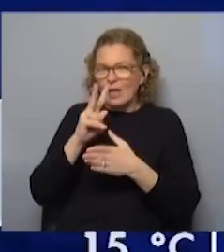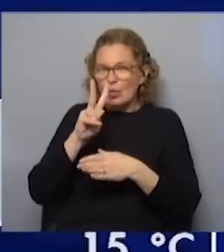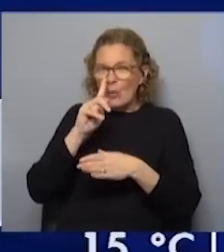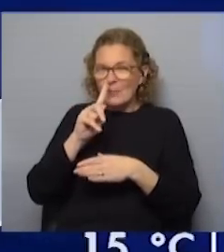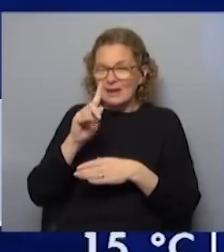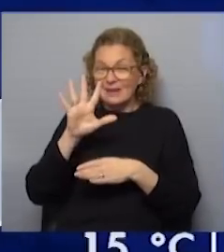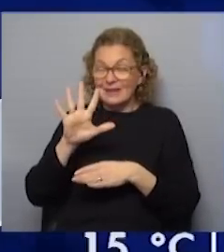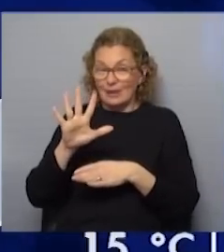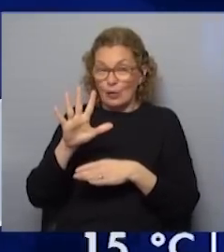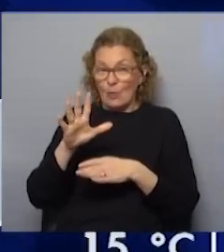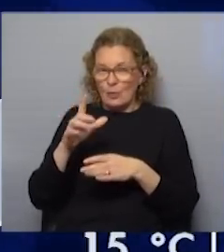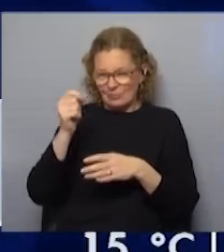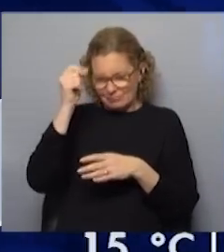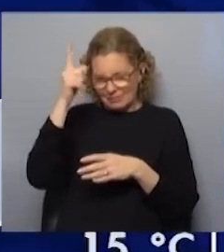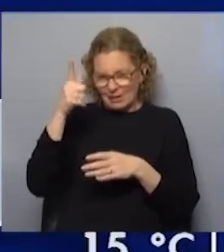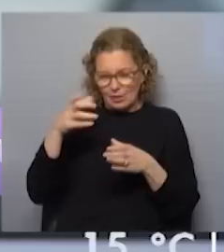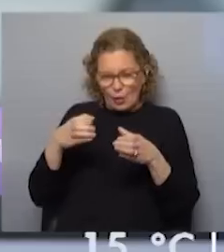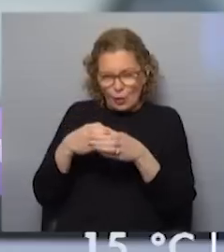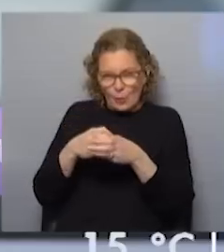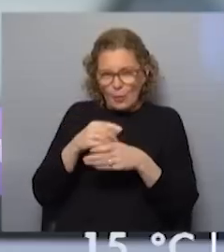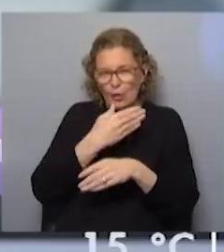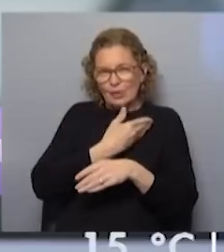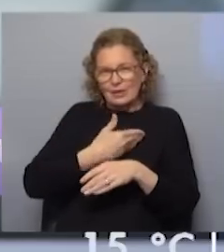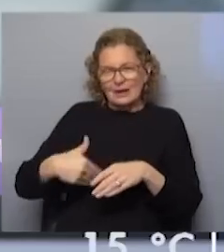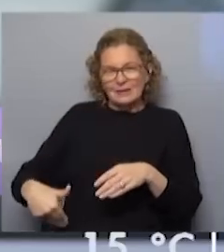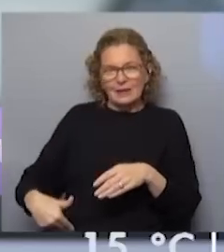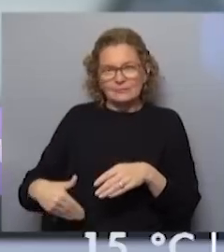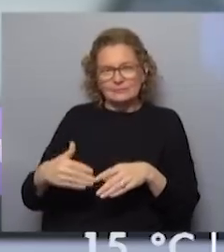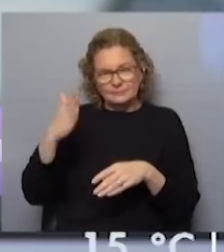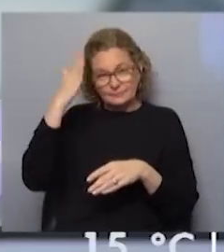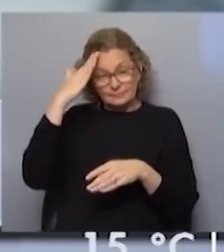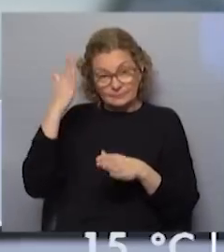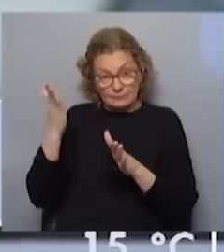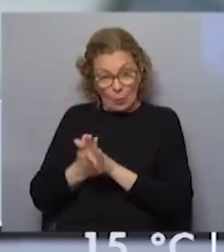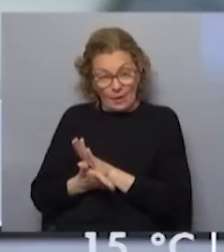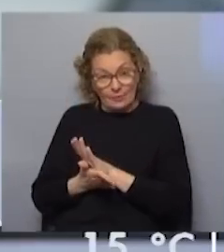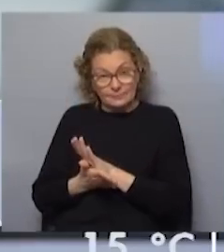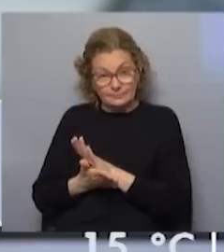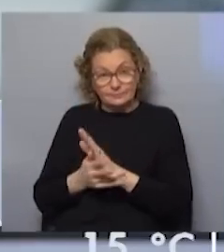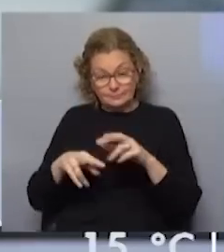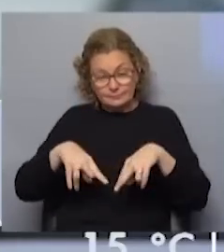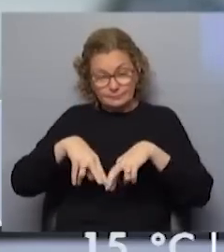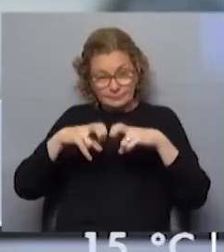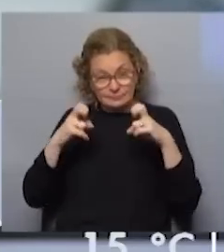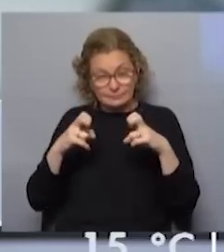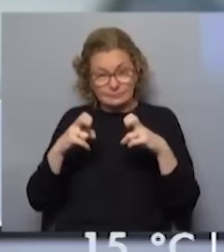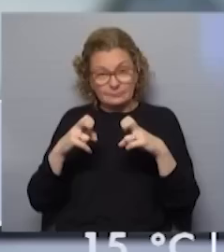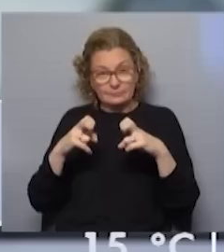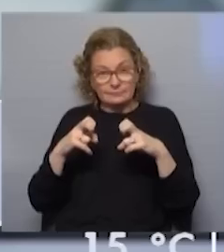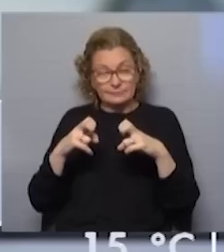por agencias de inteligencia del Estado saben que ese archivo la causa que investigaba